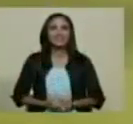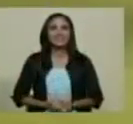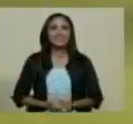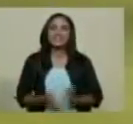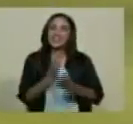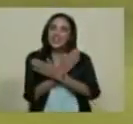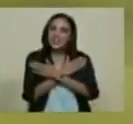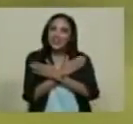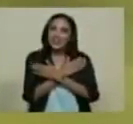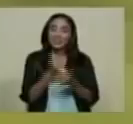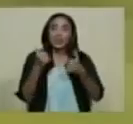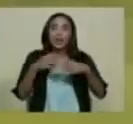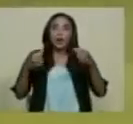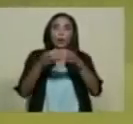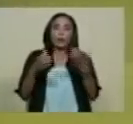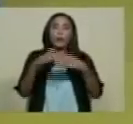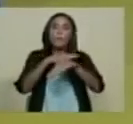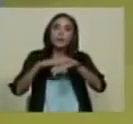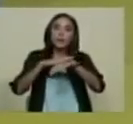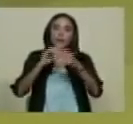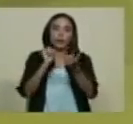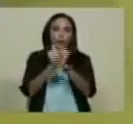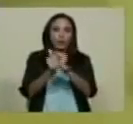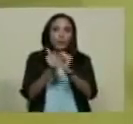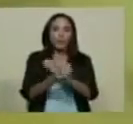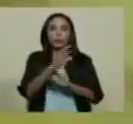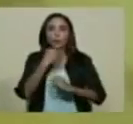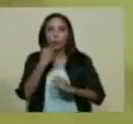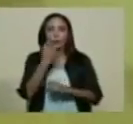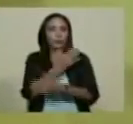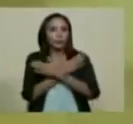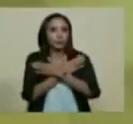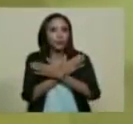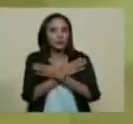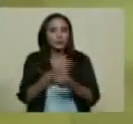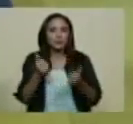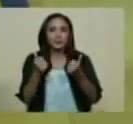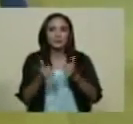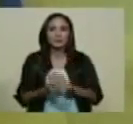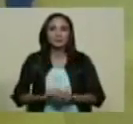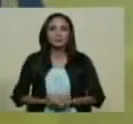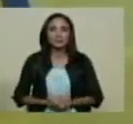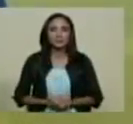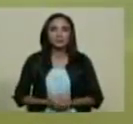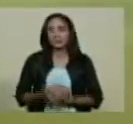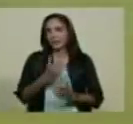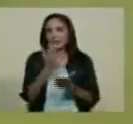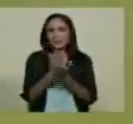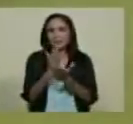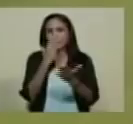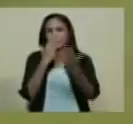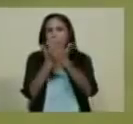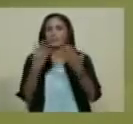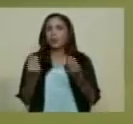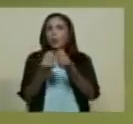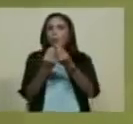Felicito a todo el equipo del Ministerio del Deporte y la Juventud, que ha estado ahí al frente, acompañándolo